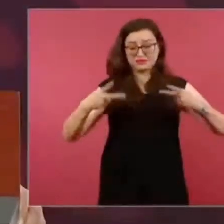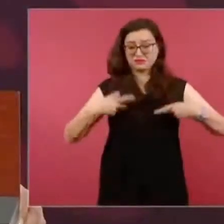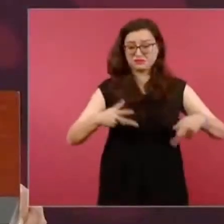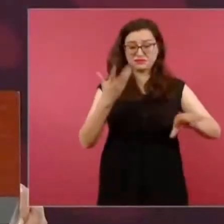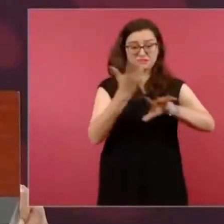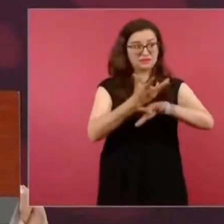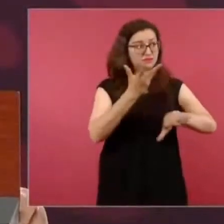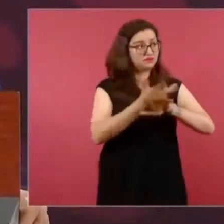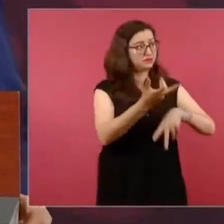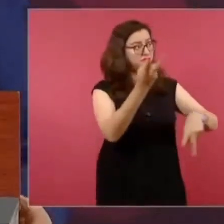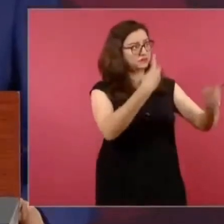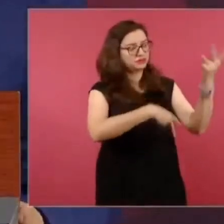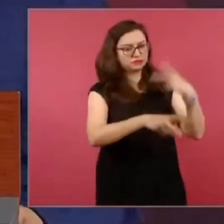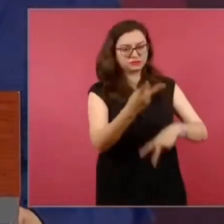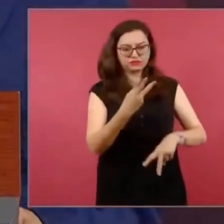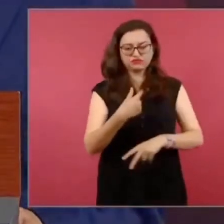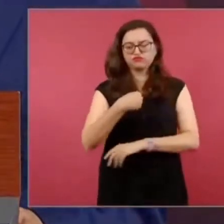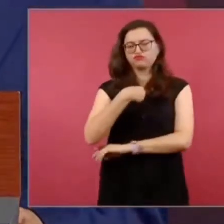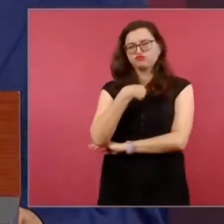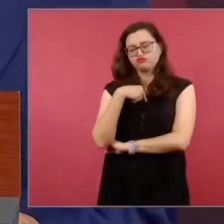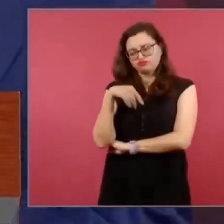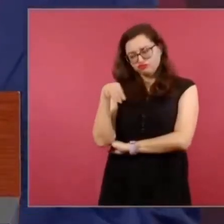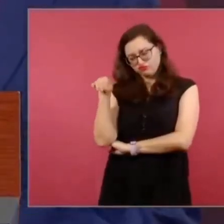Y le dije que estábamos pensando,